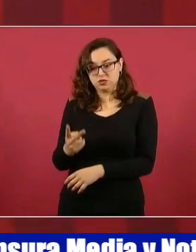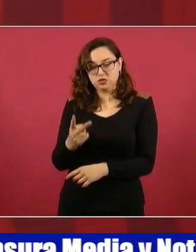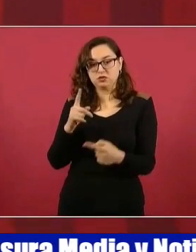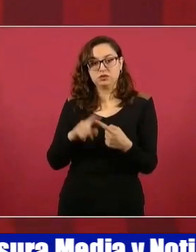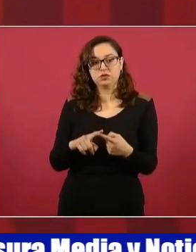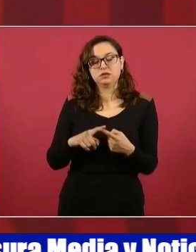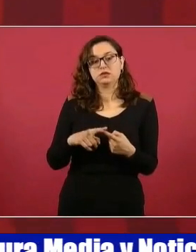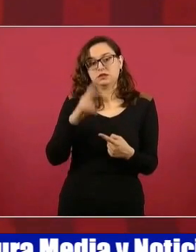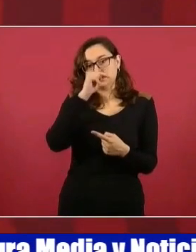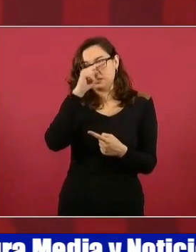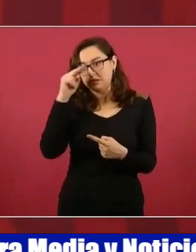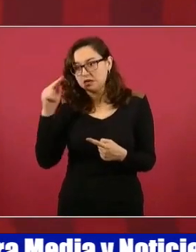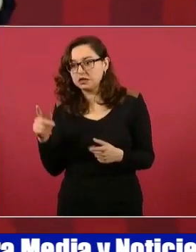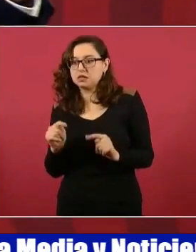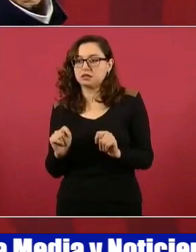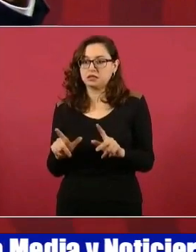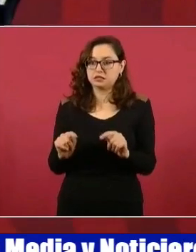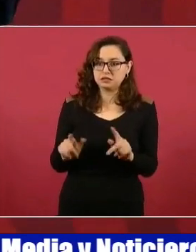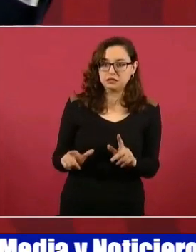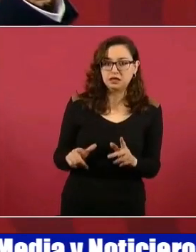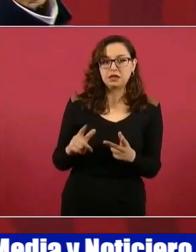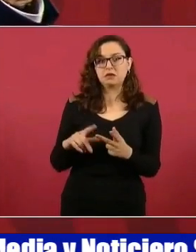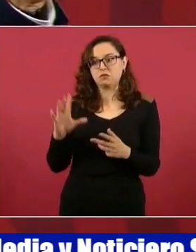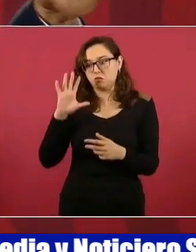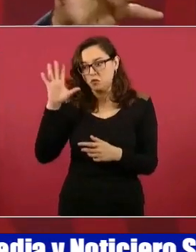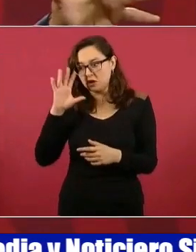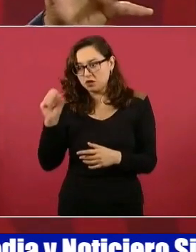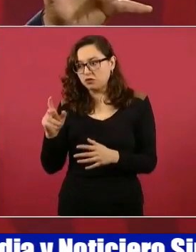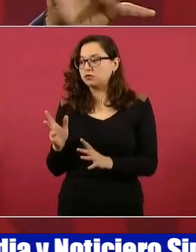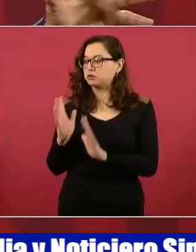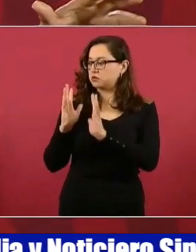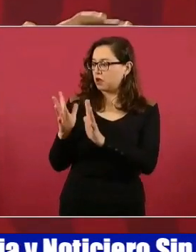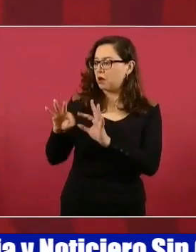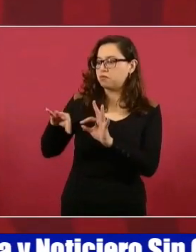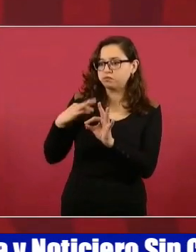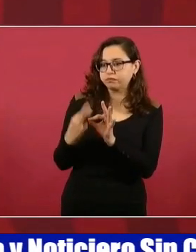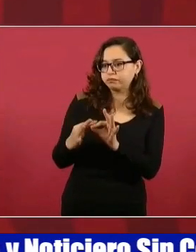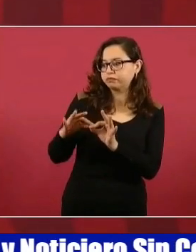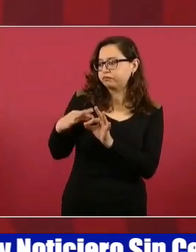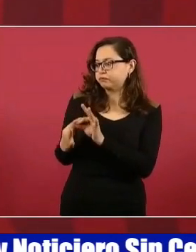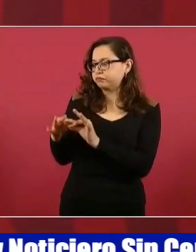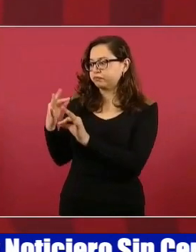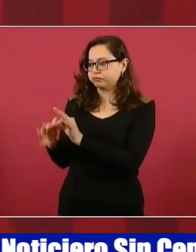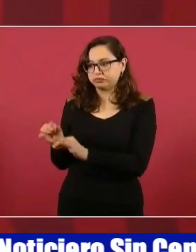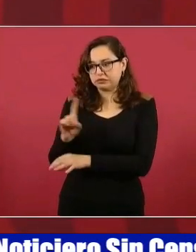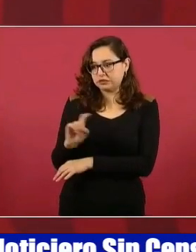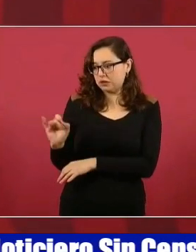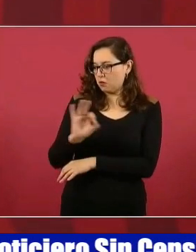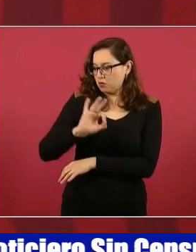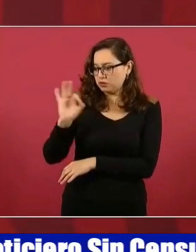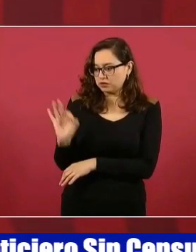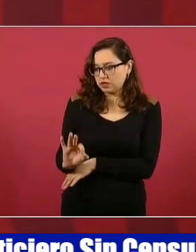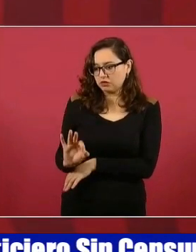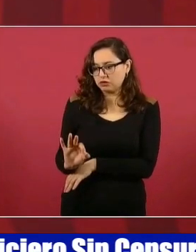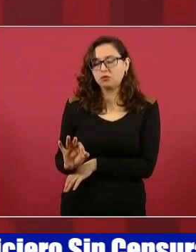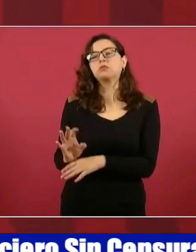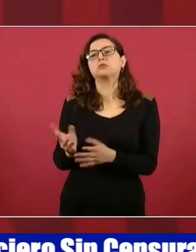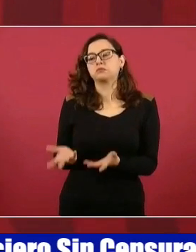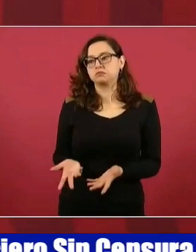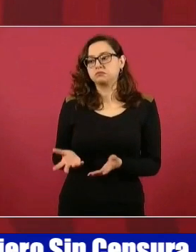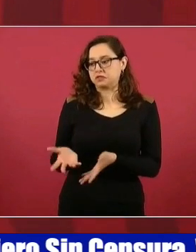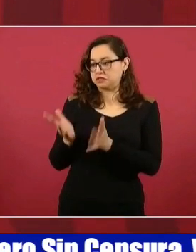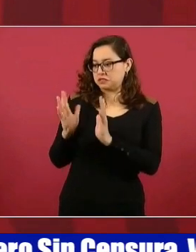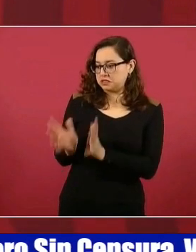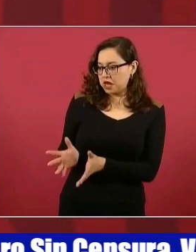Por ahí es donde salen muchas de estas declaraciones del presidente. A mí me gustaría rescatar esto que menciona